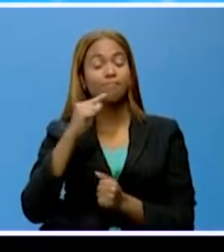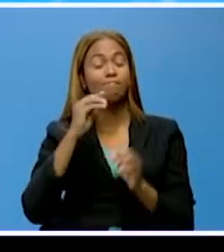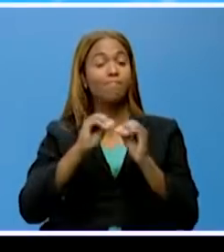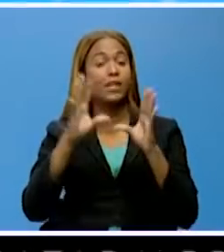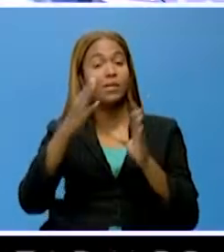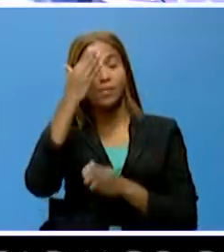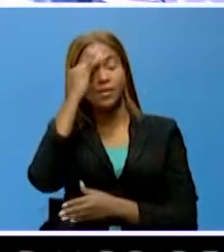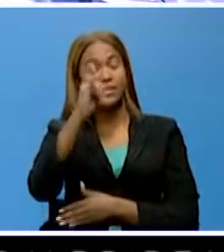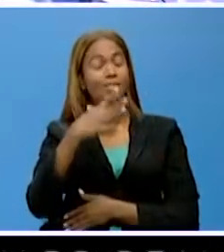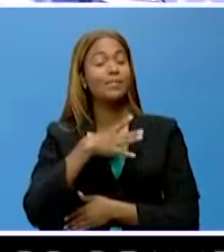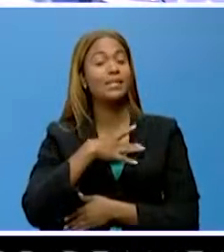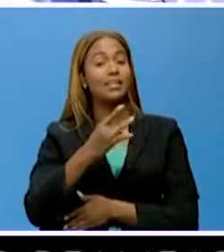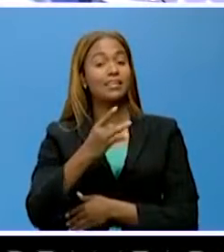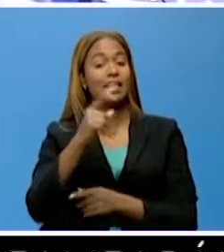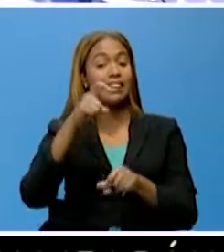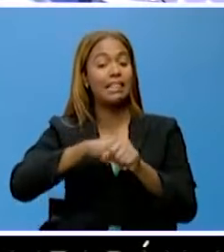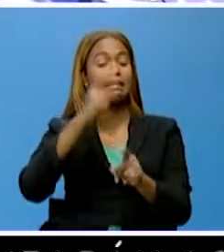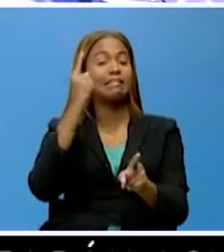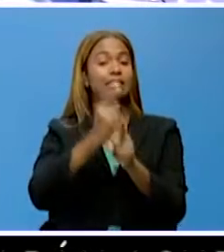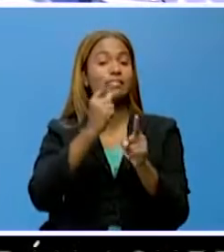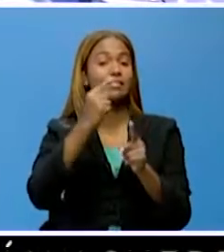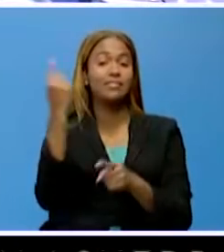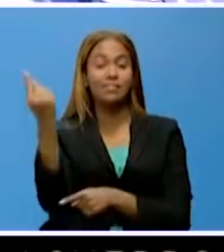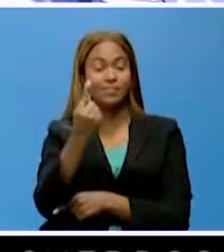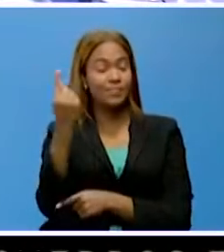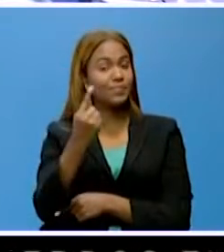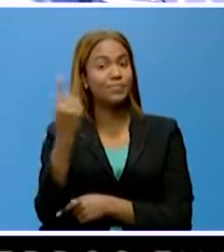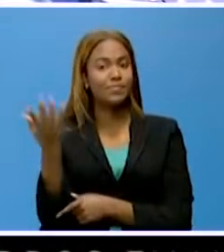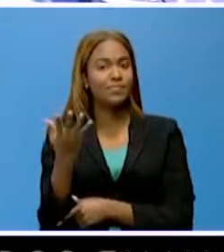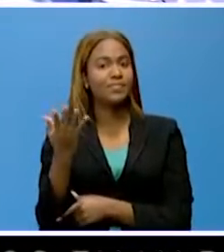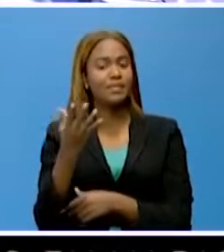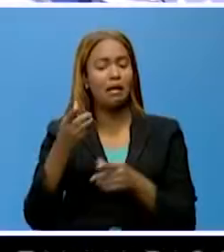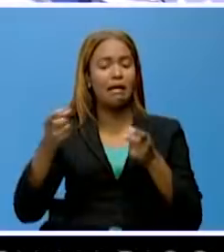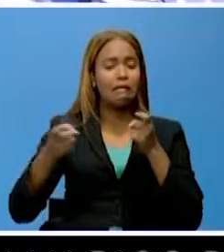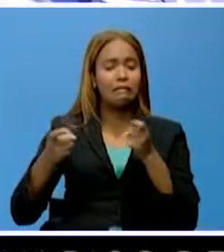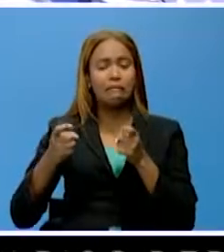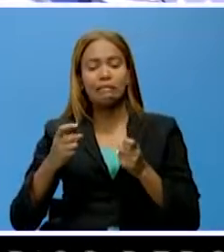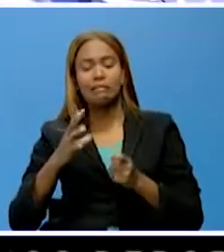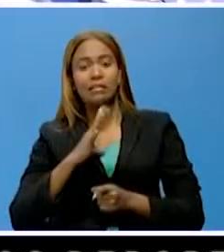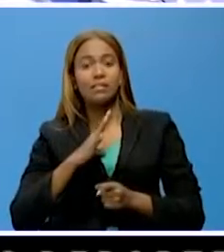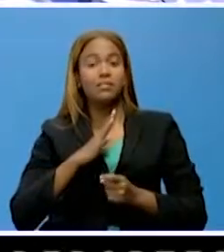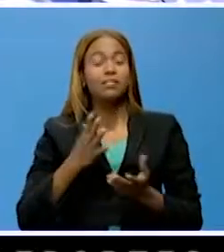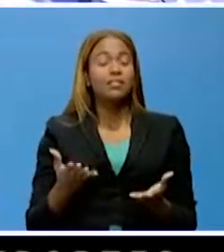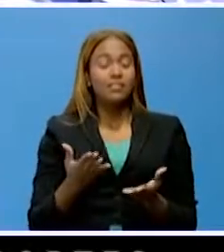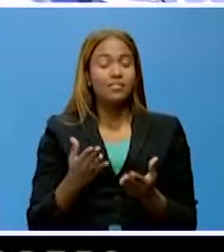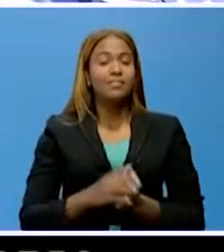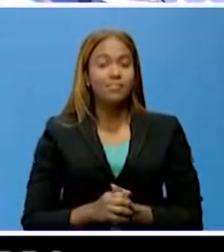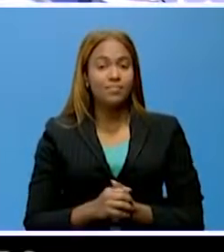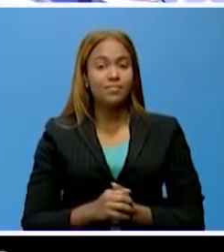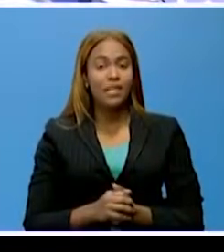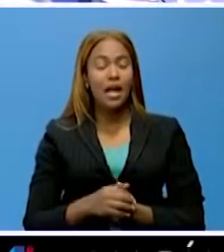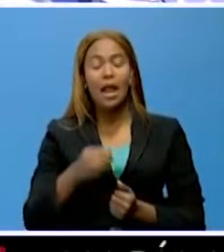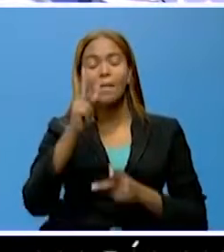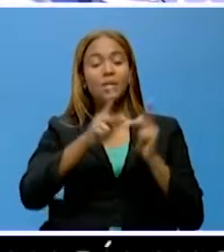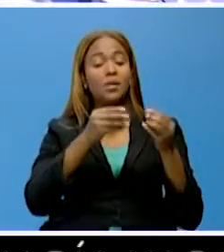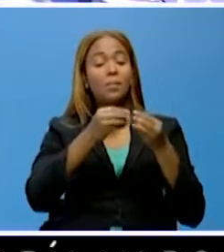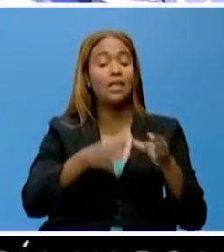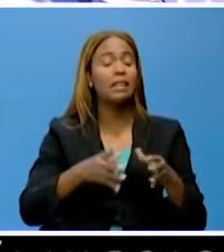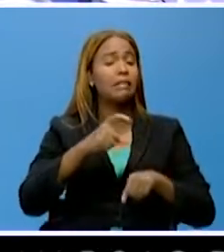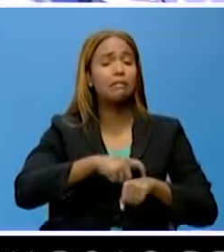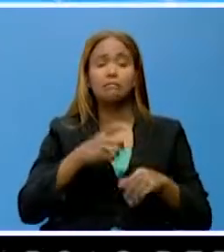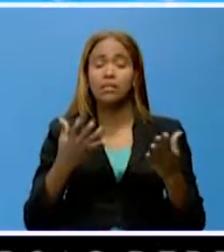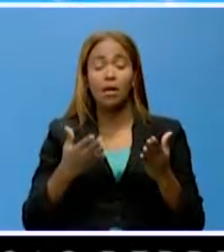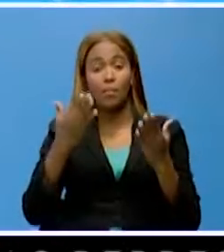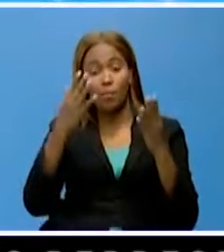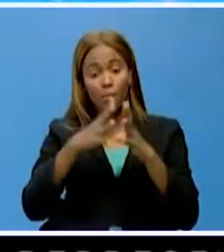¿precisa? Habla, eres precisa, concisa y sobre todo te manejas con un lenguaje que la gente puede No le hago perder contigo. El tiempo al cliente porque